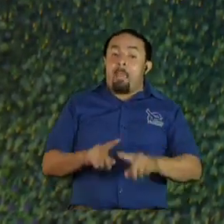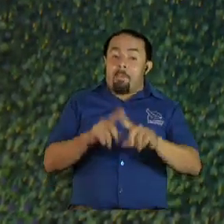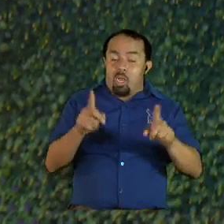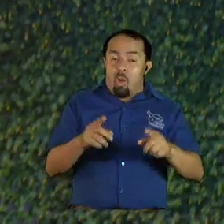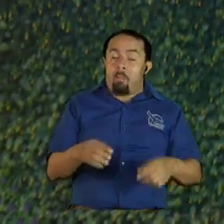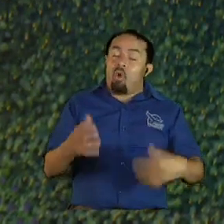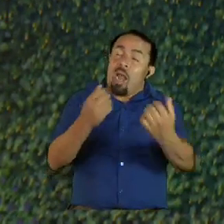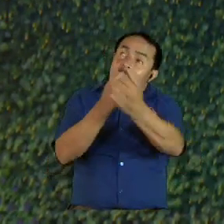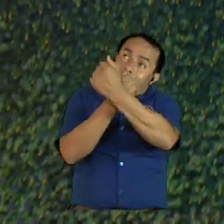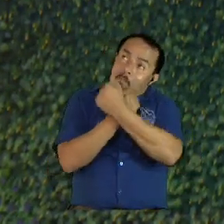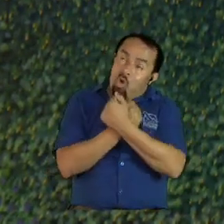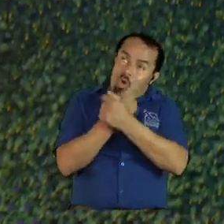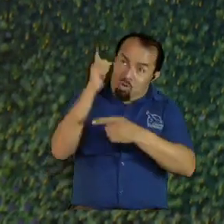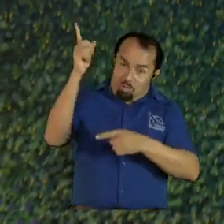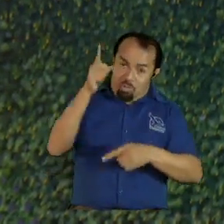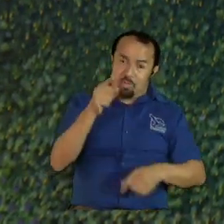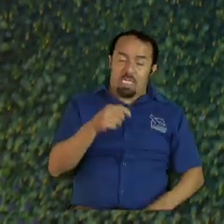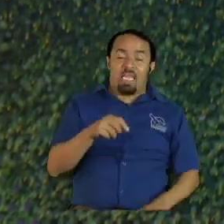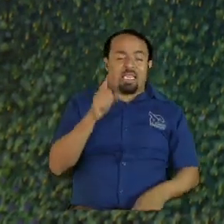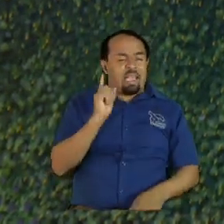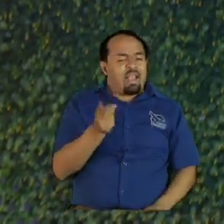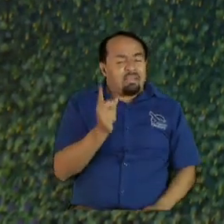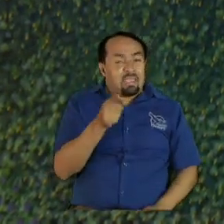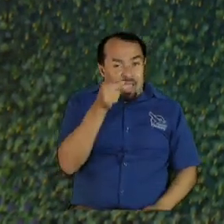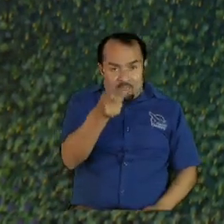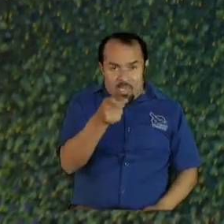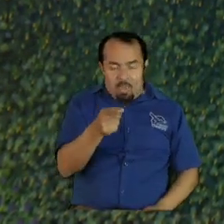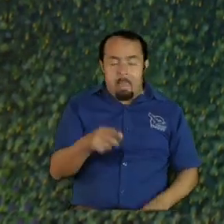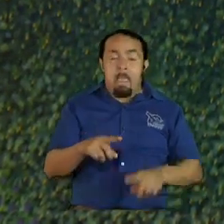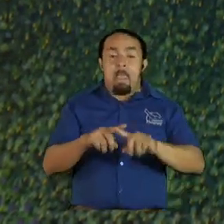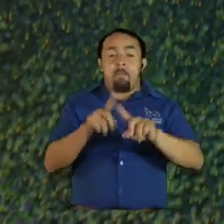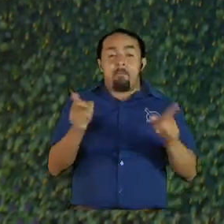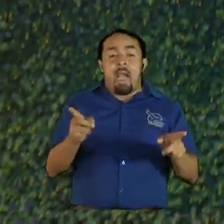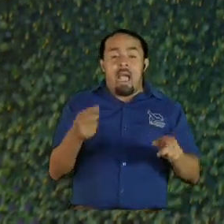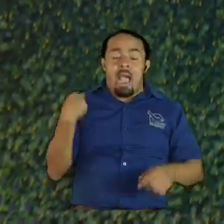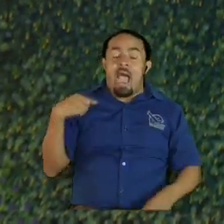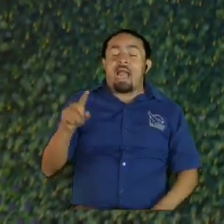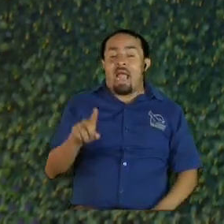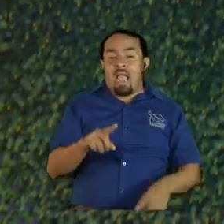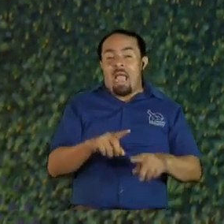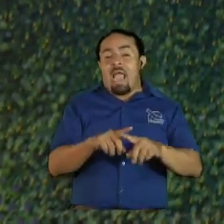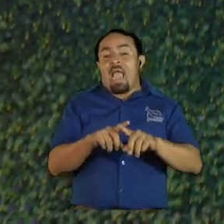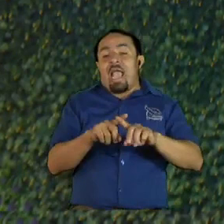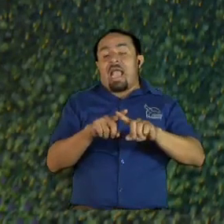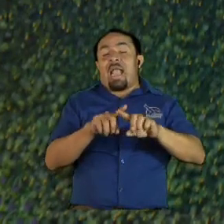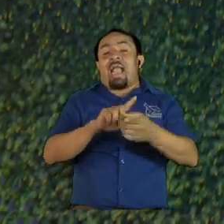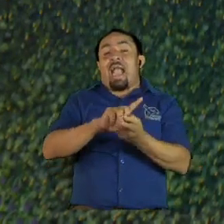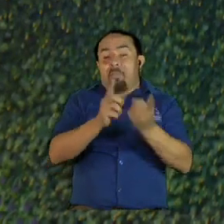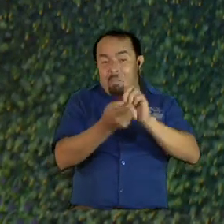castigan, hermano. Y eso hasta es una señal de que eres un hijo de Dios. Si no te pasa nada,